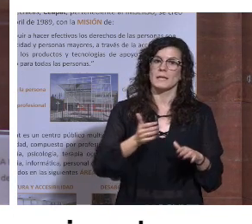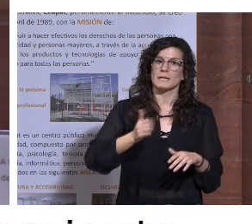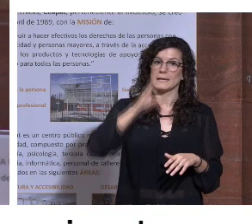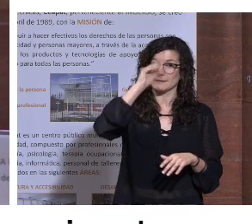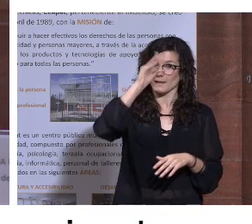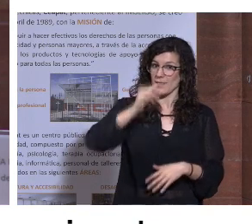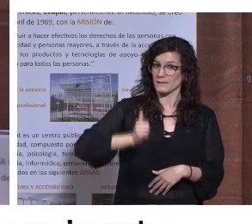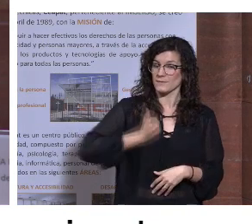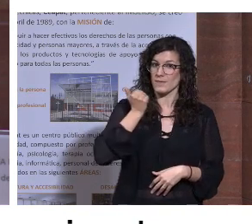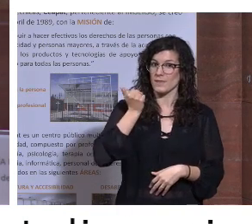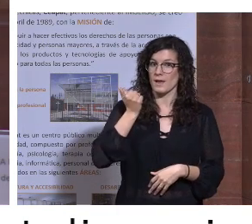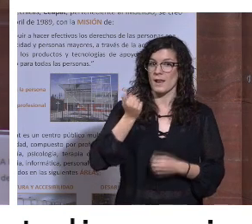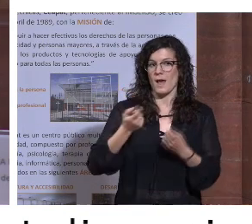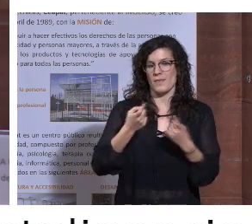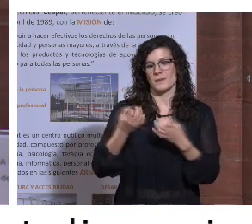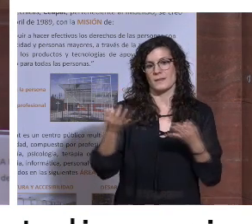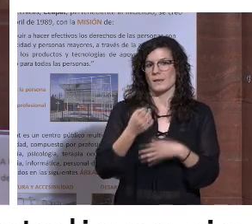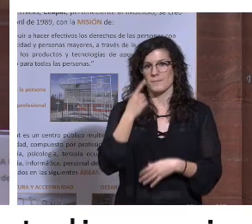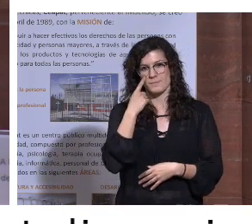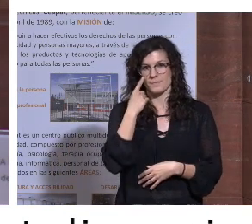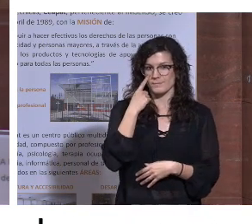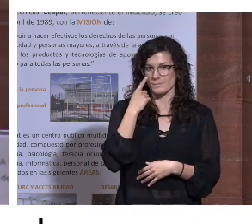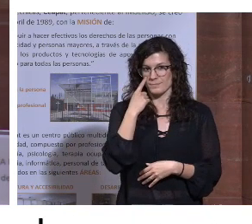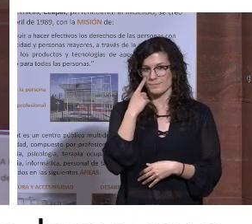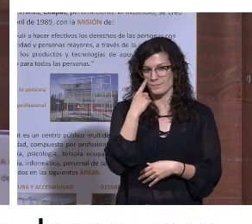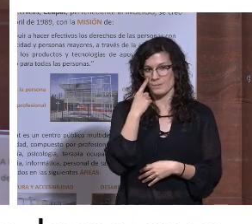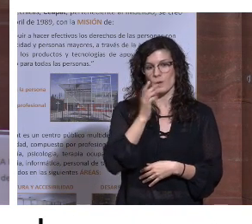es que hay que ser muy vigilante, ¿no? O sea,